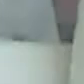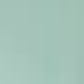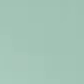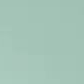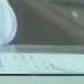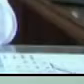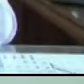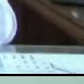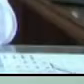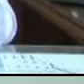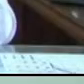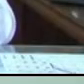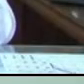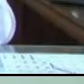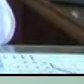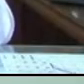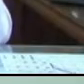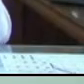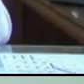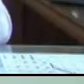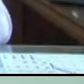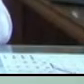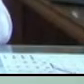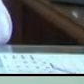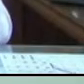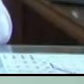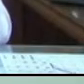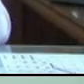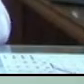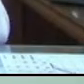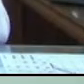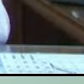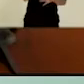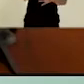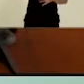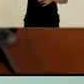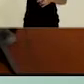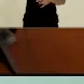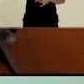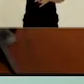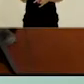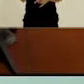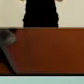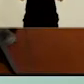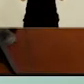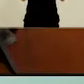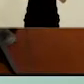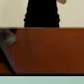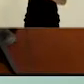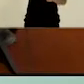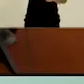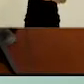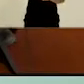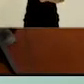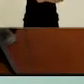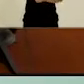por videoconferencia, una comunicación con presidentes comunales e intendentes de la provincia. El sábado lo hizo